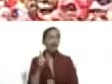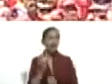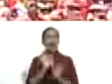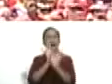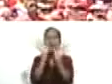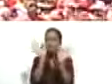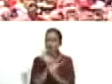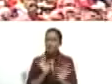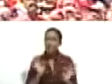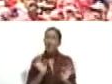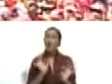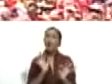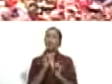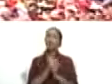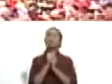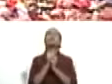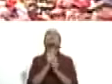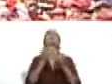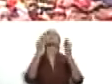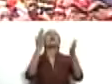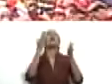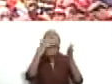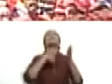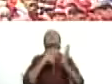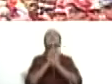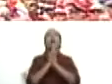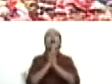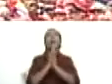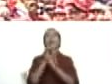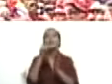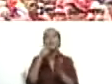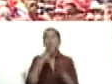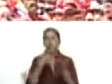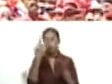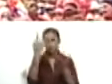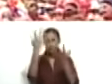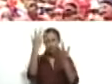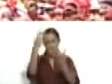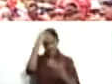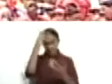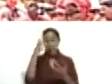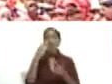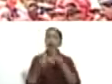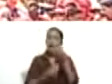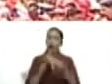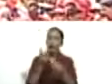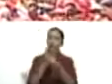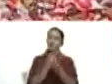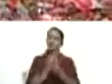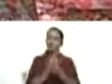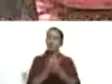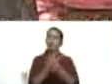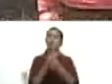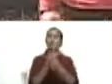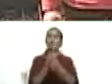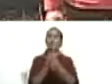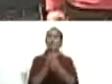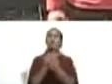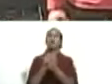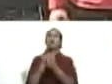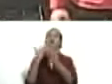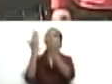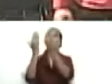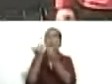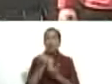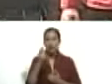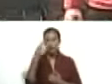Padre nuestro que estás en los cielos, santificado sea tu nombre, venga a nosotros con tu reino. Y yo le digo, ven a nosotros con tu